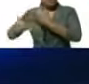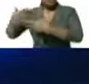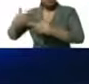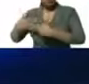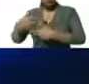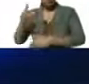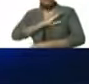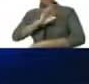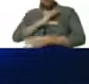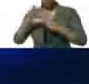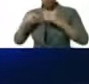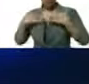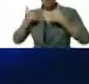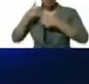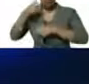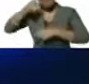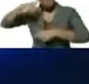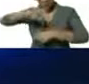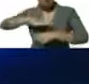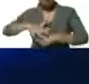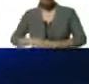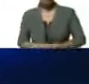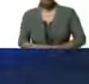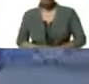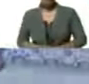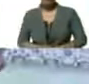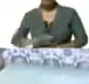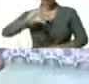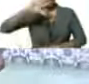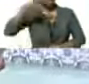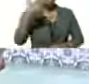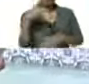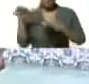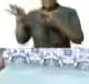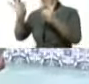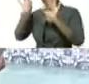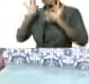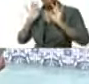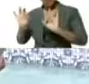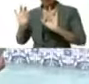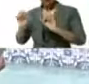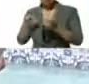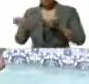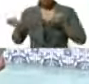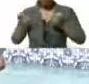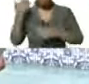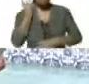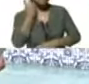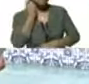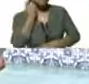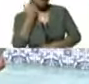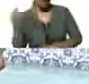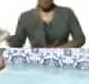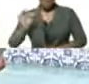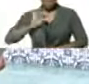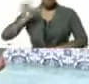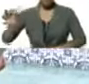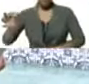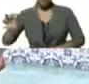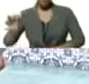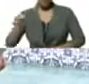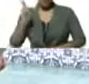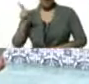toda la salud de la población. Un quinto especialista en control de enfermedades infecciosas. Es